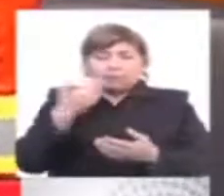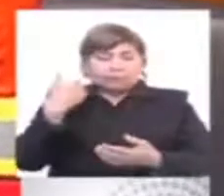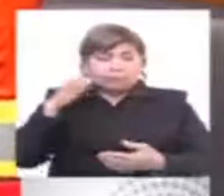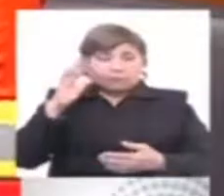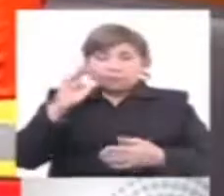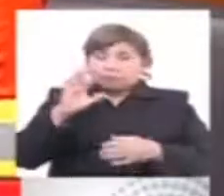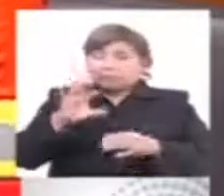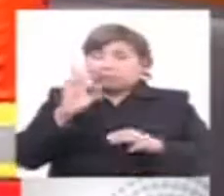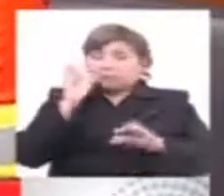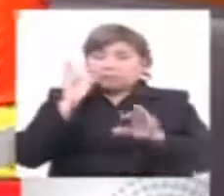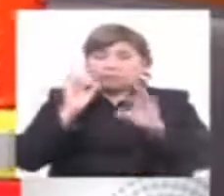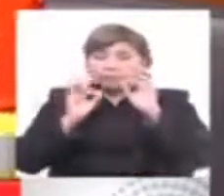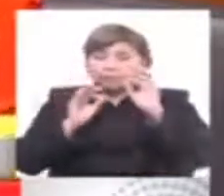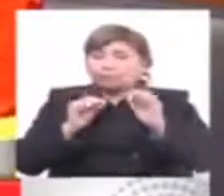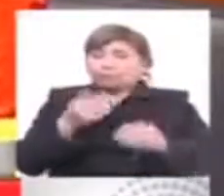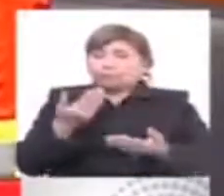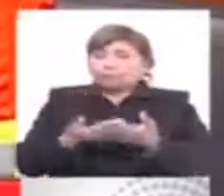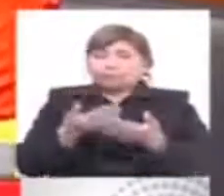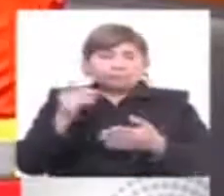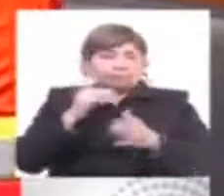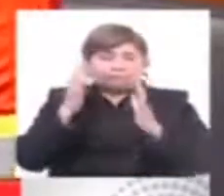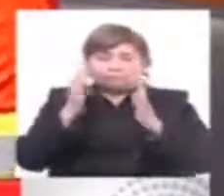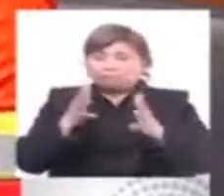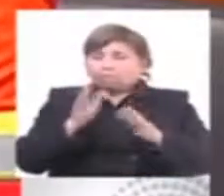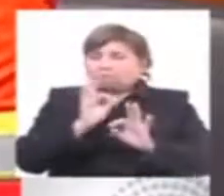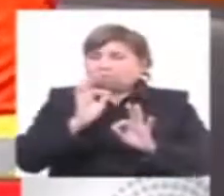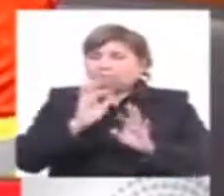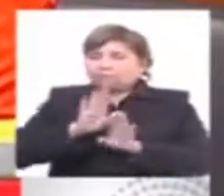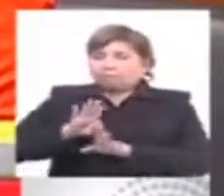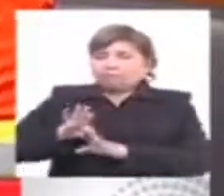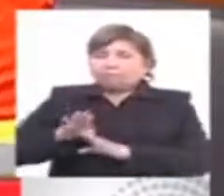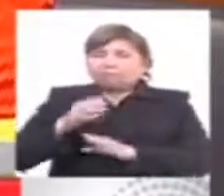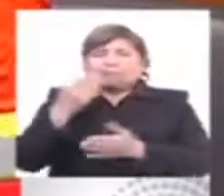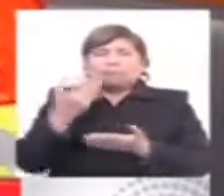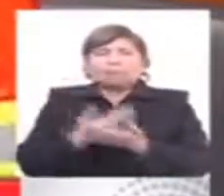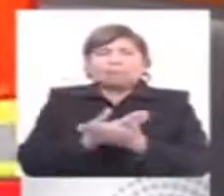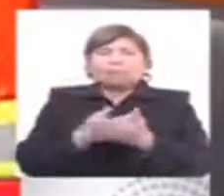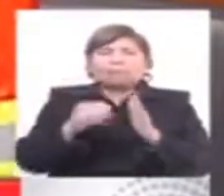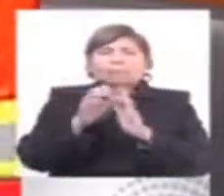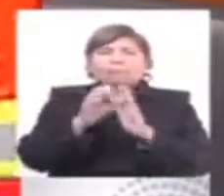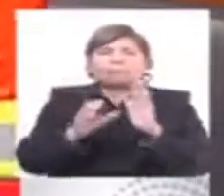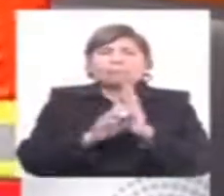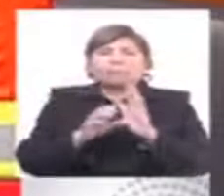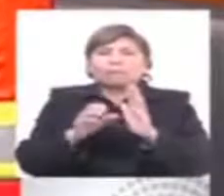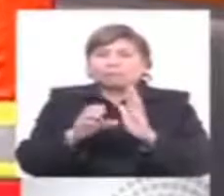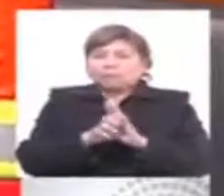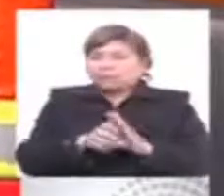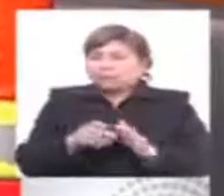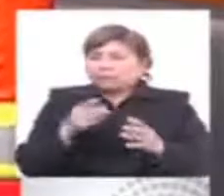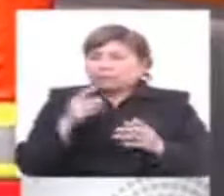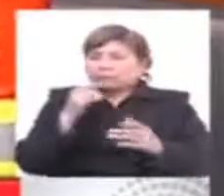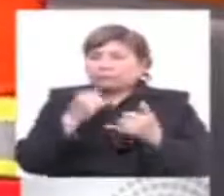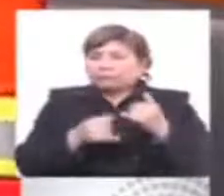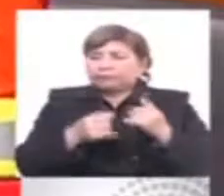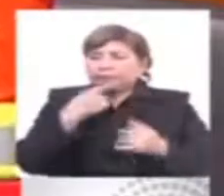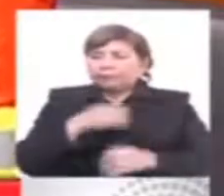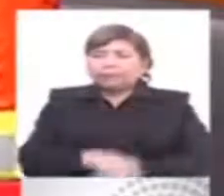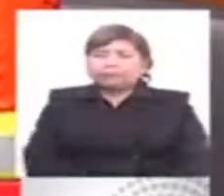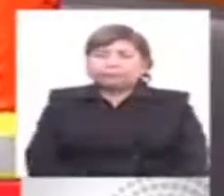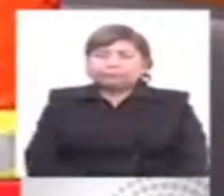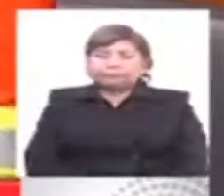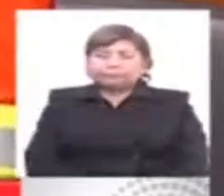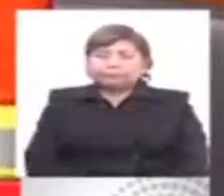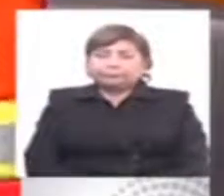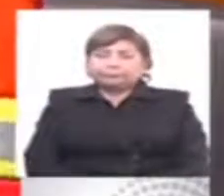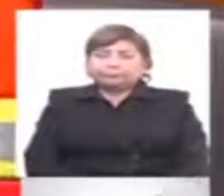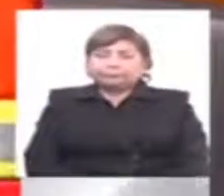elegido, no podemos dejar de lado una nueva constitución. Termino diciendo,